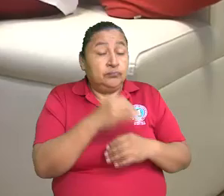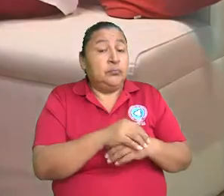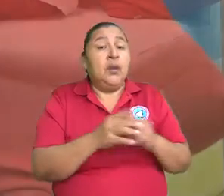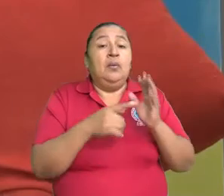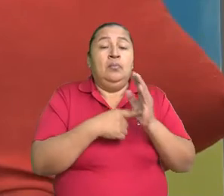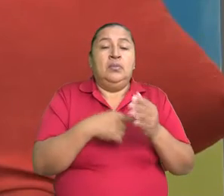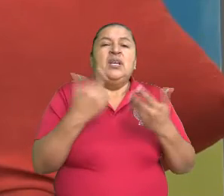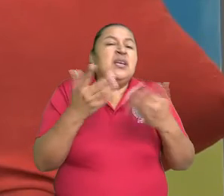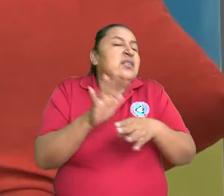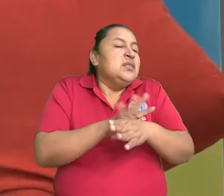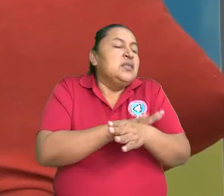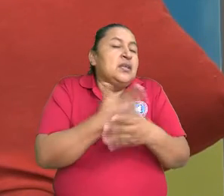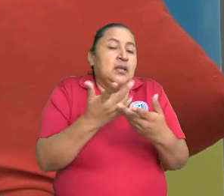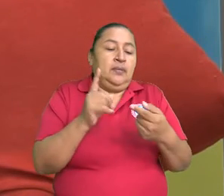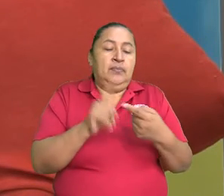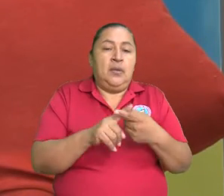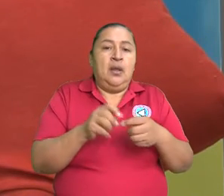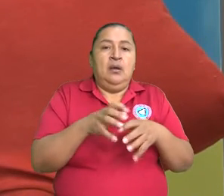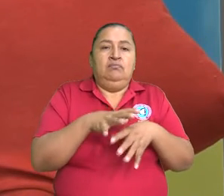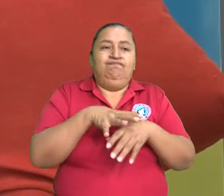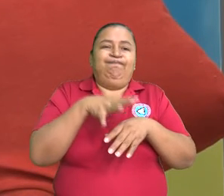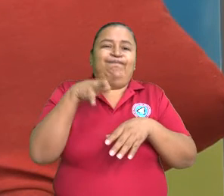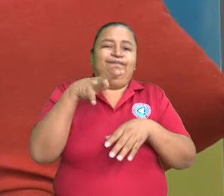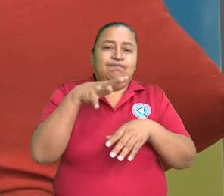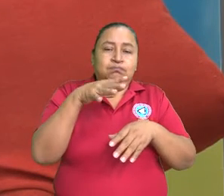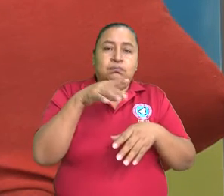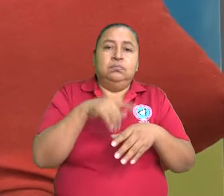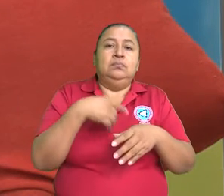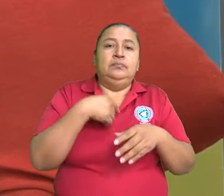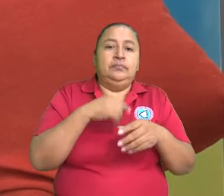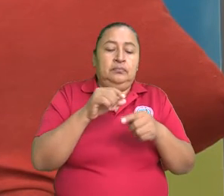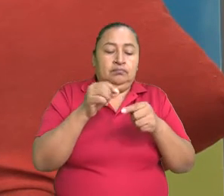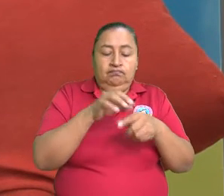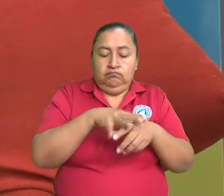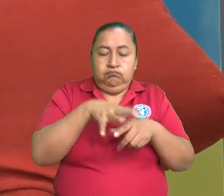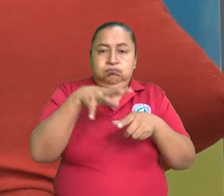síntomas principales es la hinchazón o la inflamación en el área